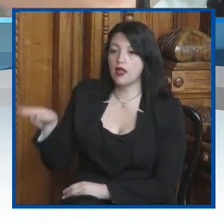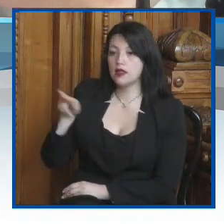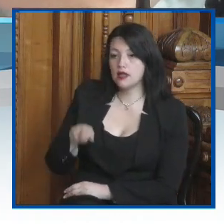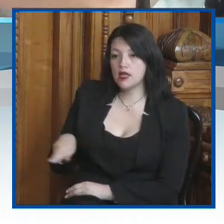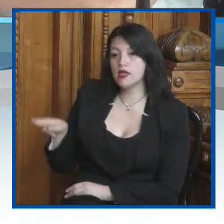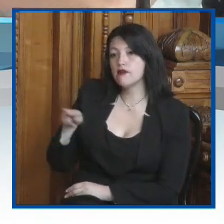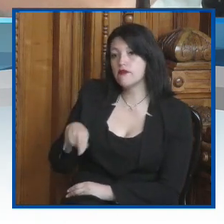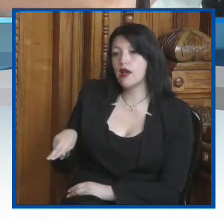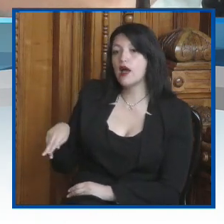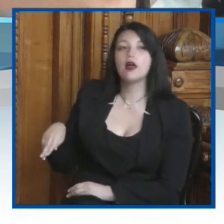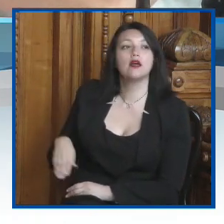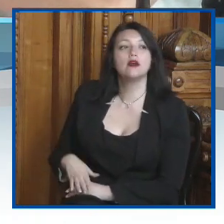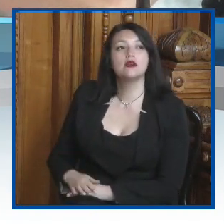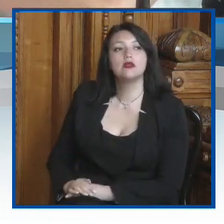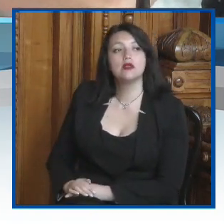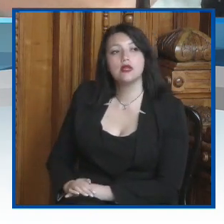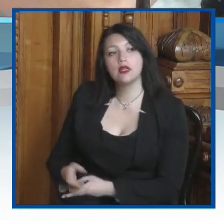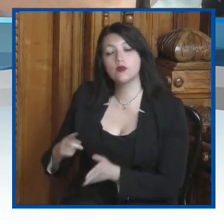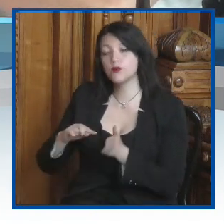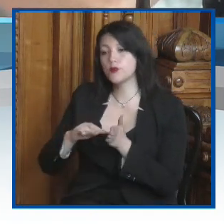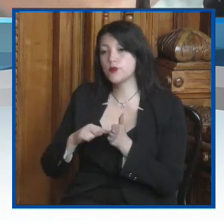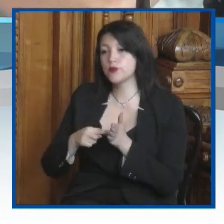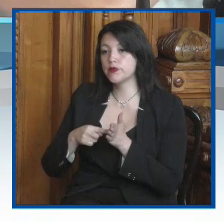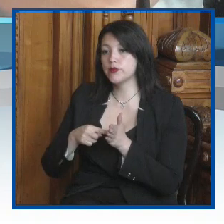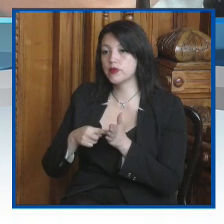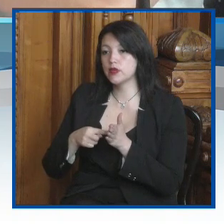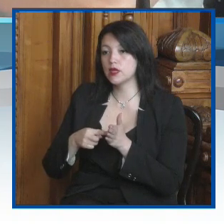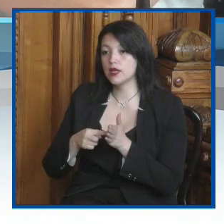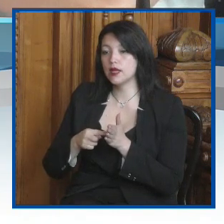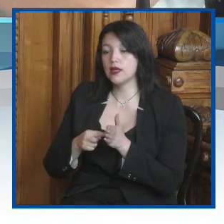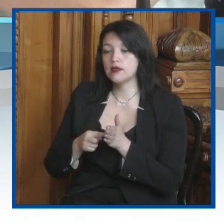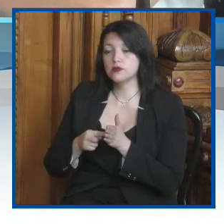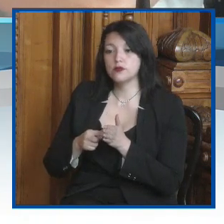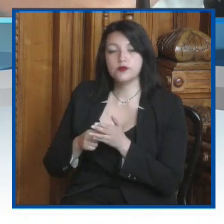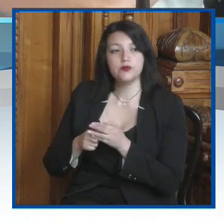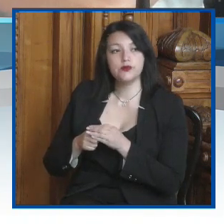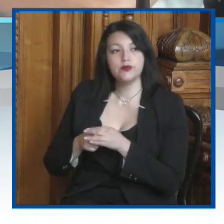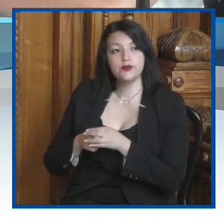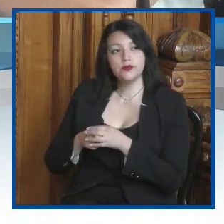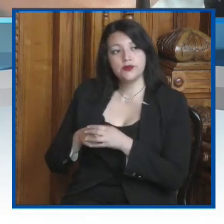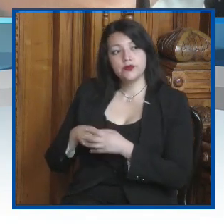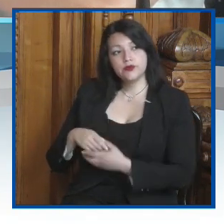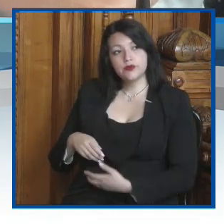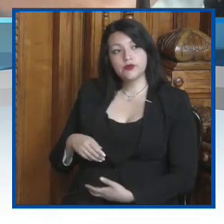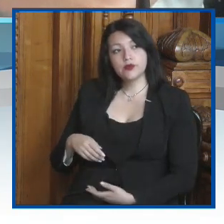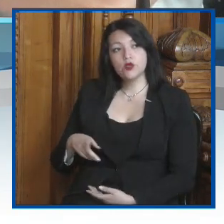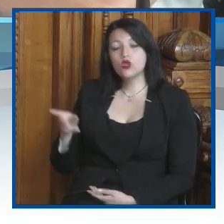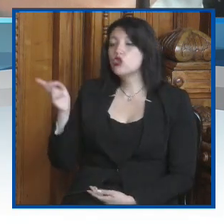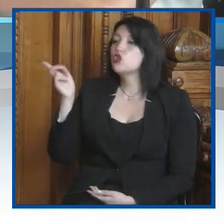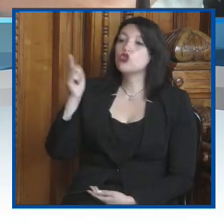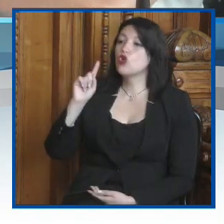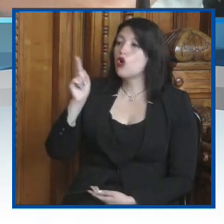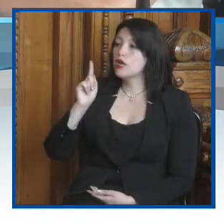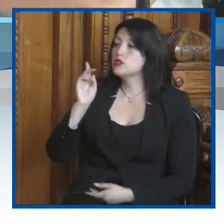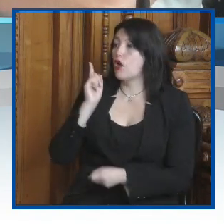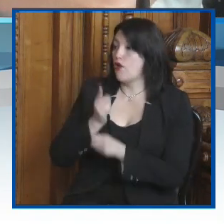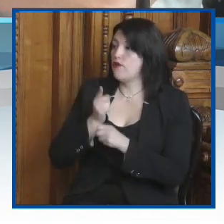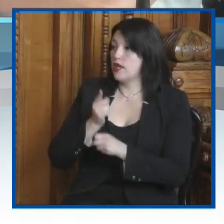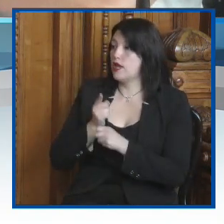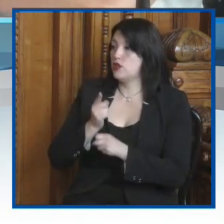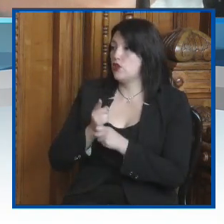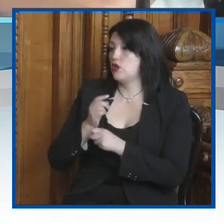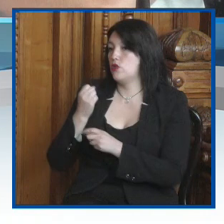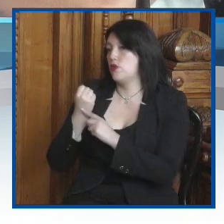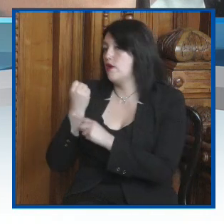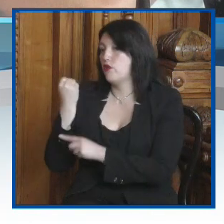salubridad e higiene del gobierno de la Ciudad de Buenos Aires. Entonces, en ese proceso no es obligatoria la asistencia de un